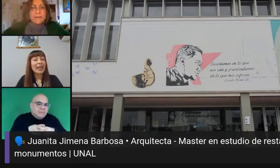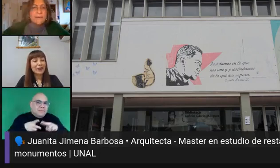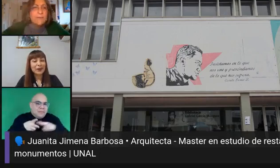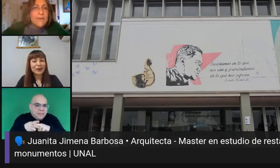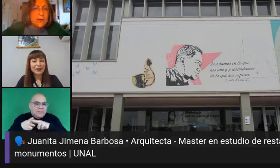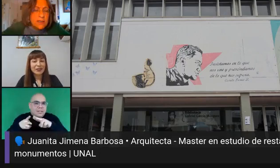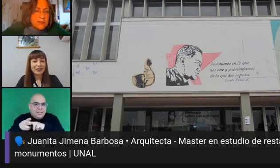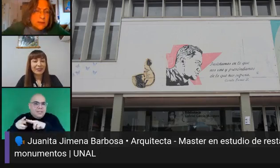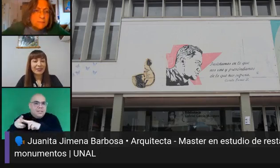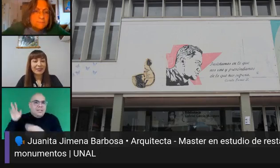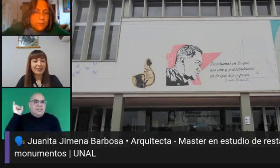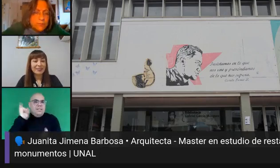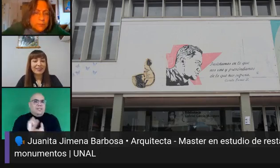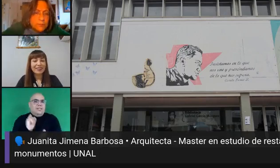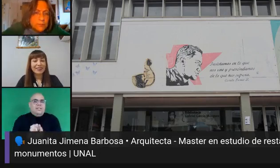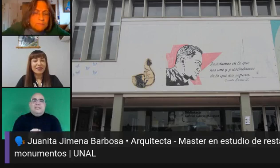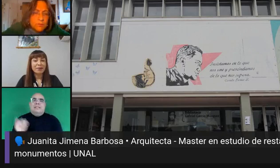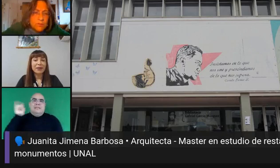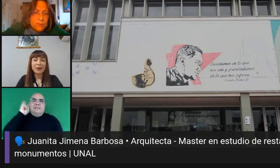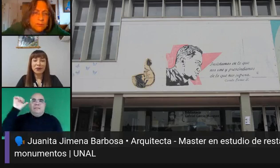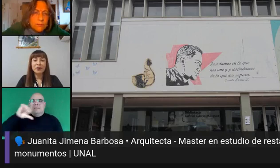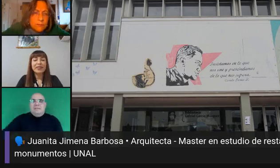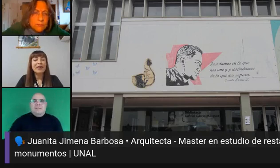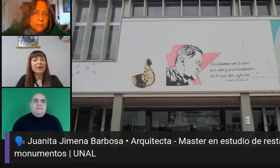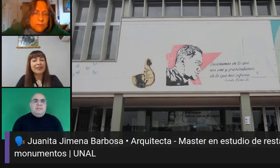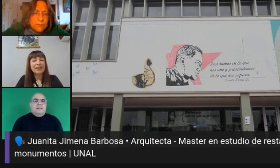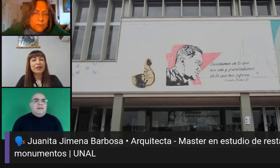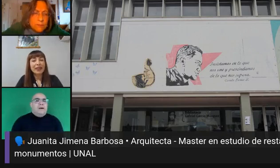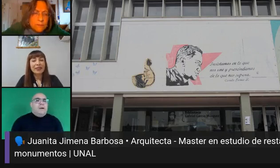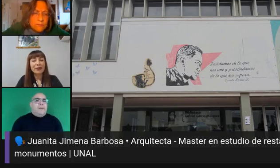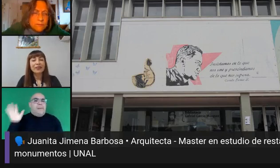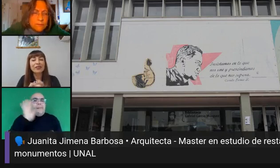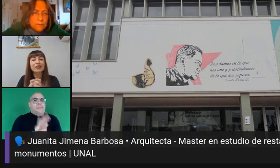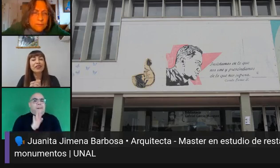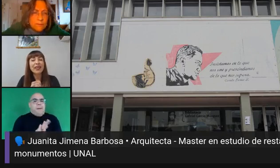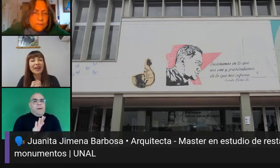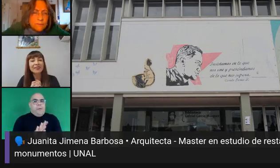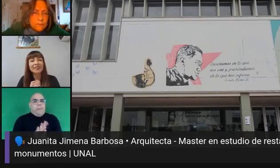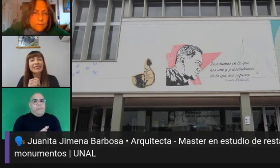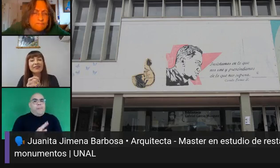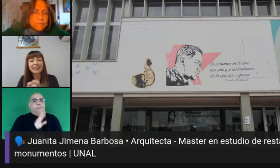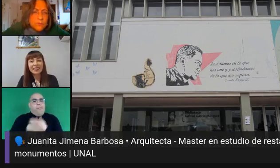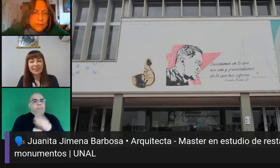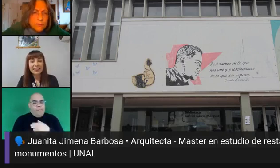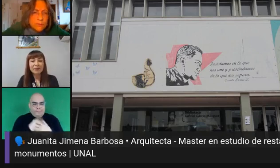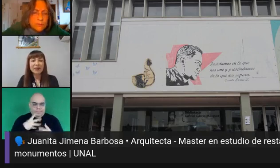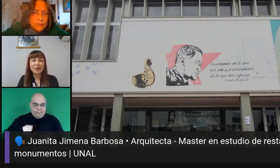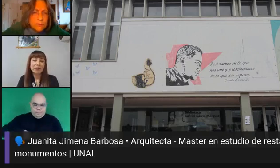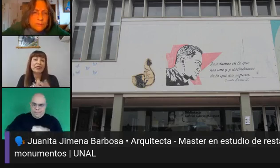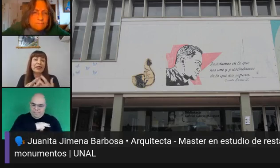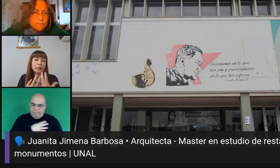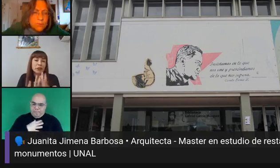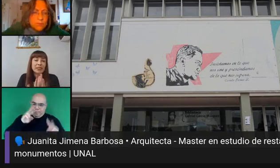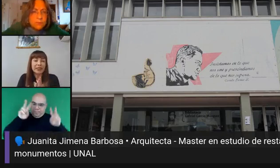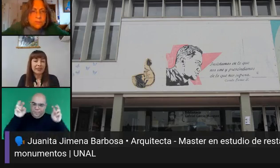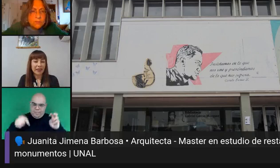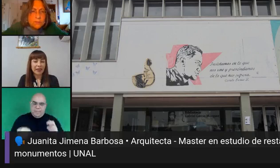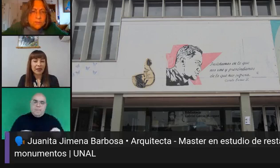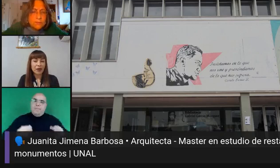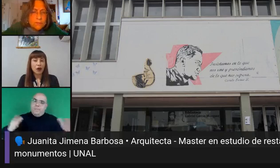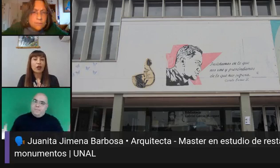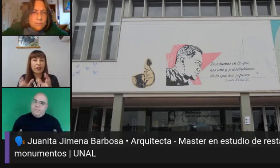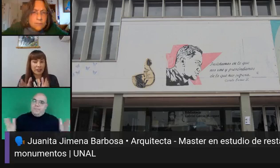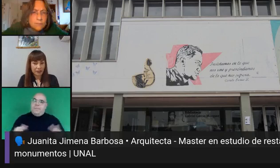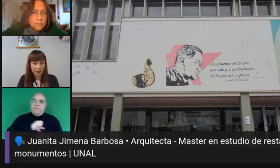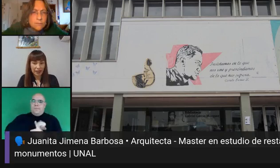sé esos qué pasa con mi diálogos, conexión. pero pues además de lograr que nuestra sociedad se sensibilice para